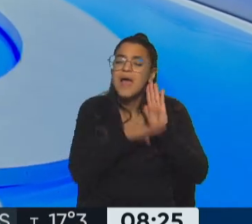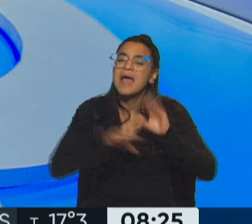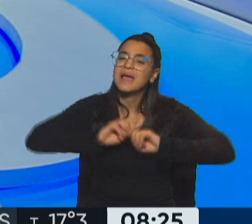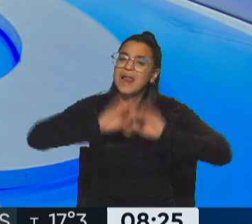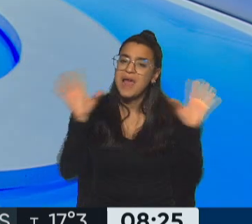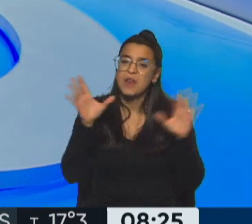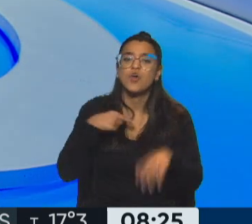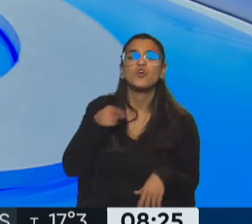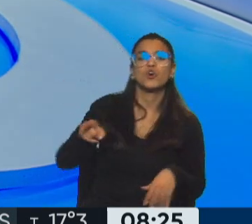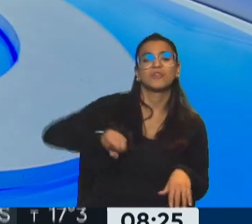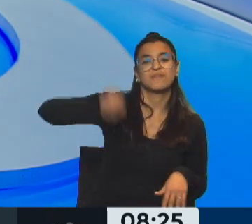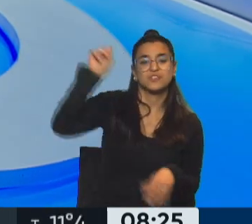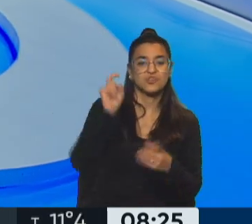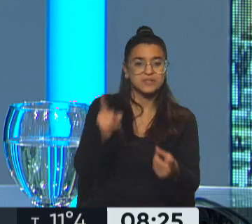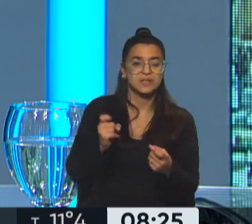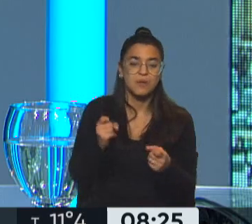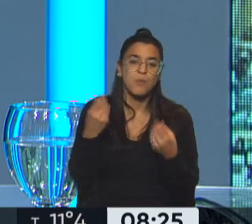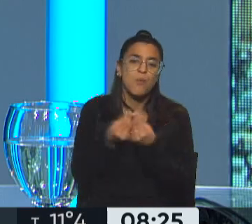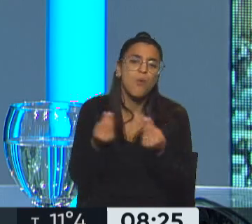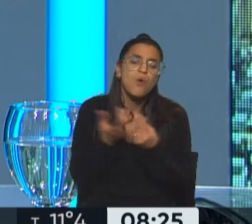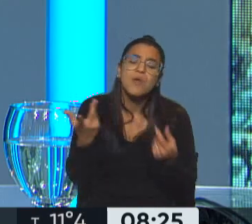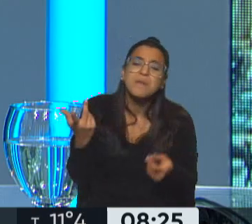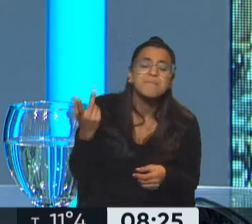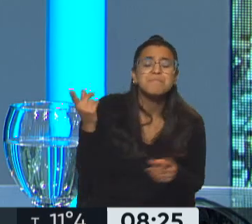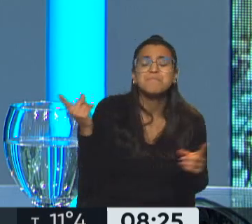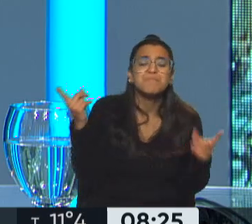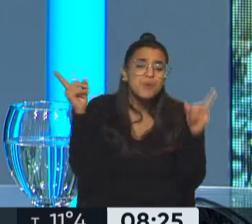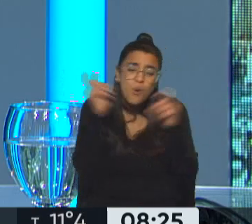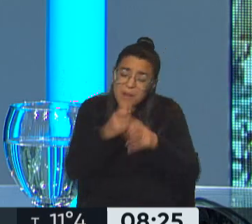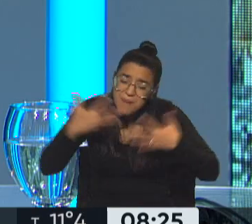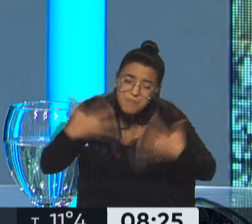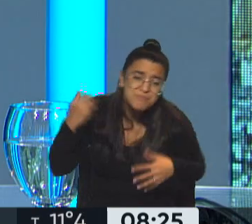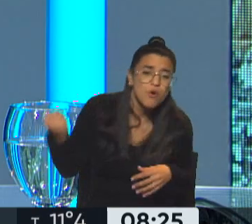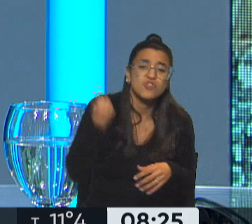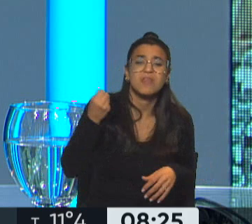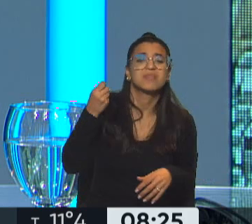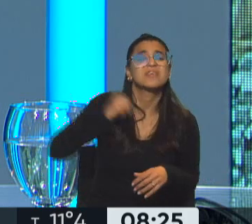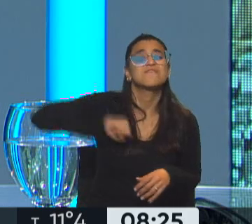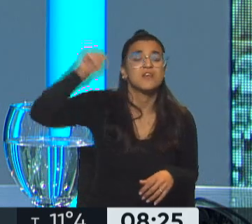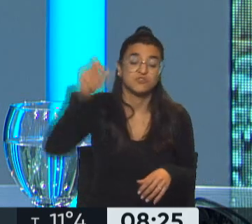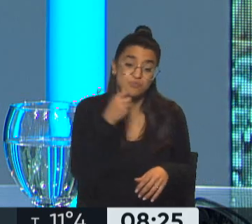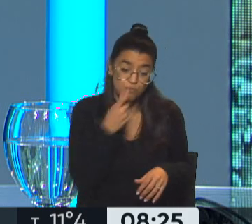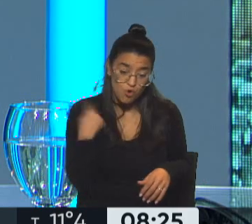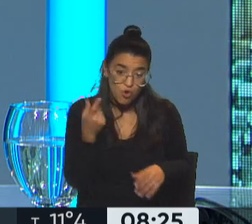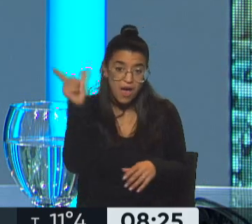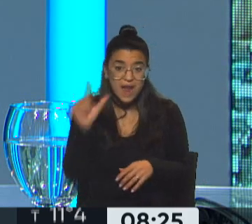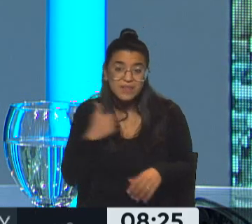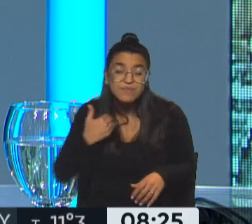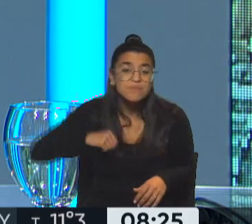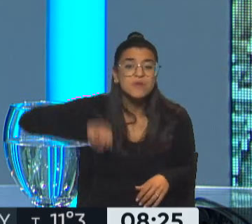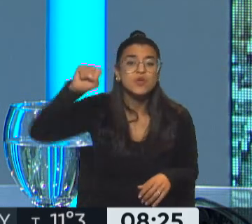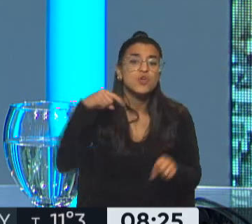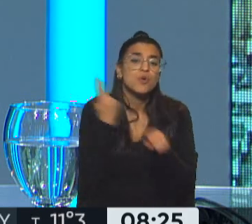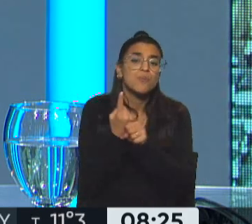primero, antiinflacionarias. El gran problema que tenemos hoy es la inflación. No entender que un país con una inflación como la que estamos teniendo es